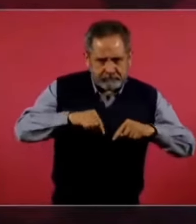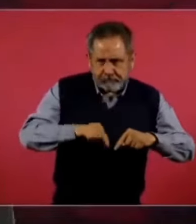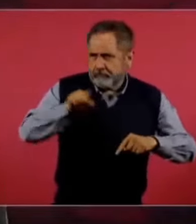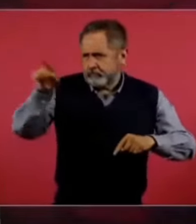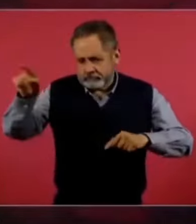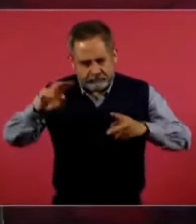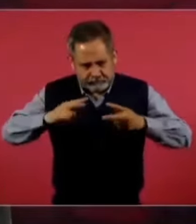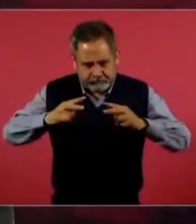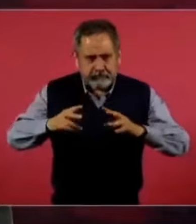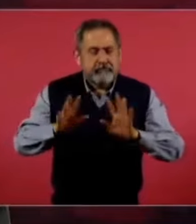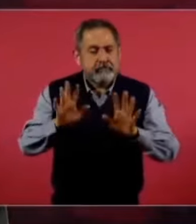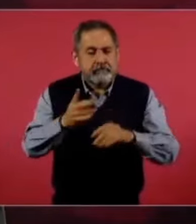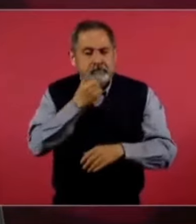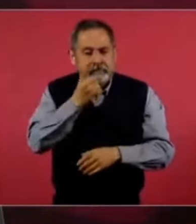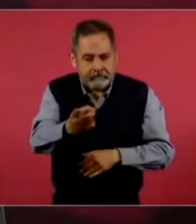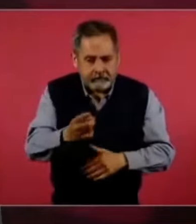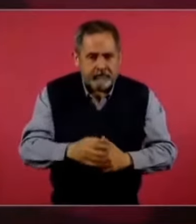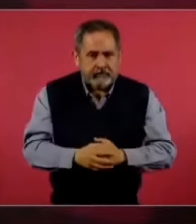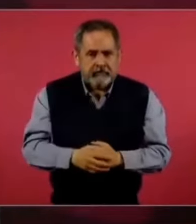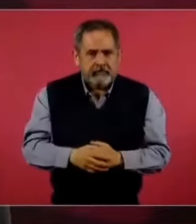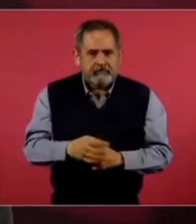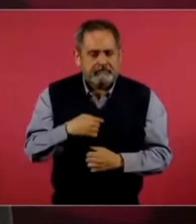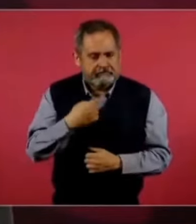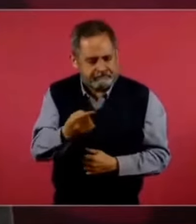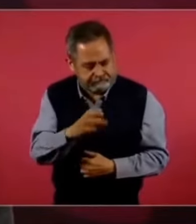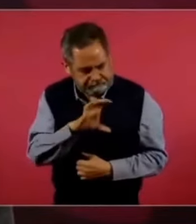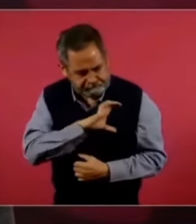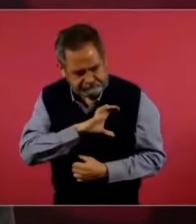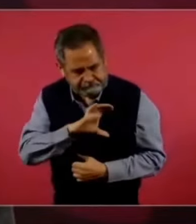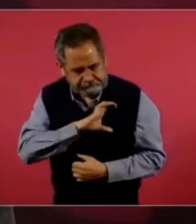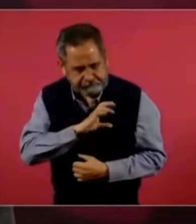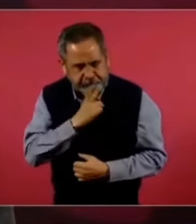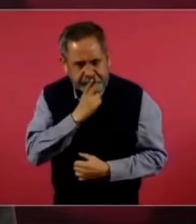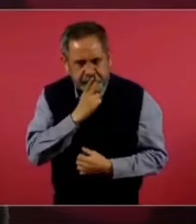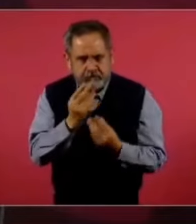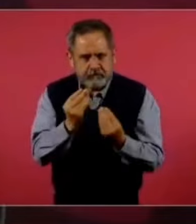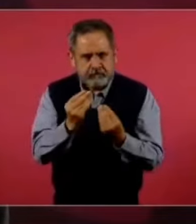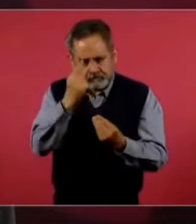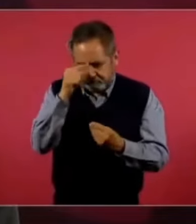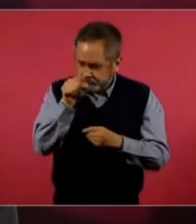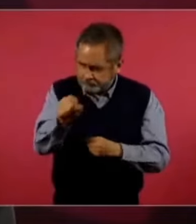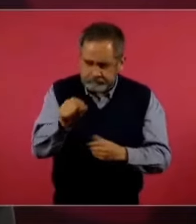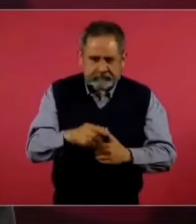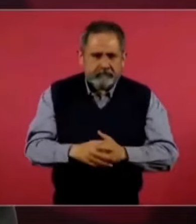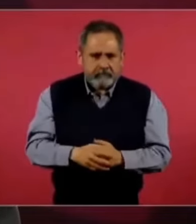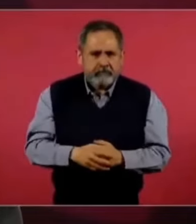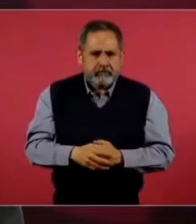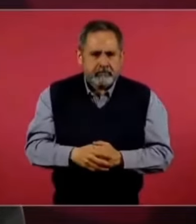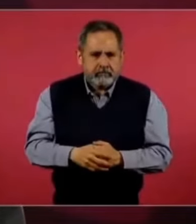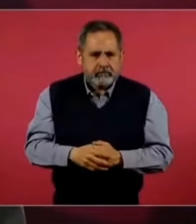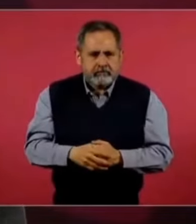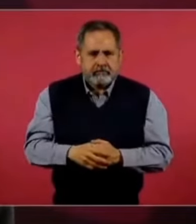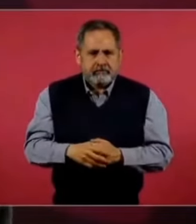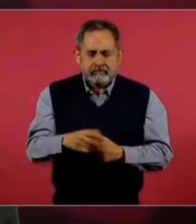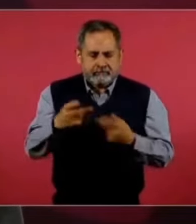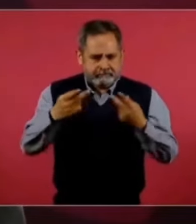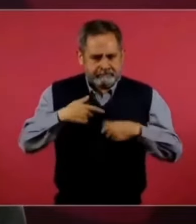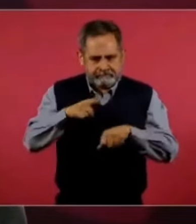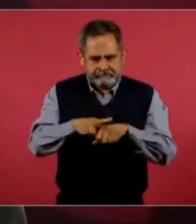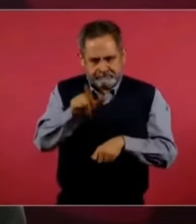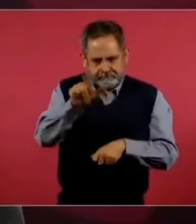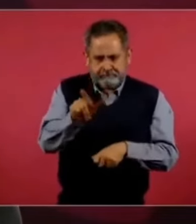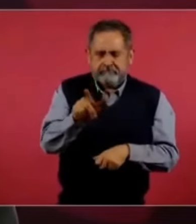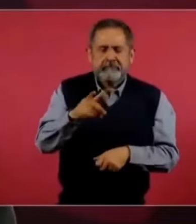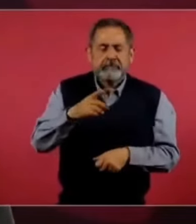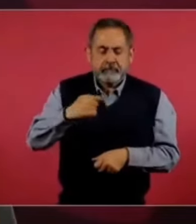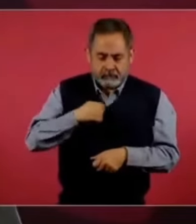Palenque, decirte que te estimamos mucho. Para hacerlo en primera persona, te estimo